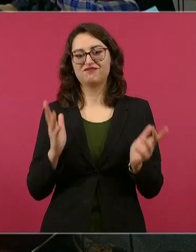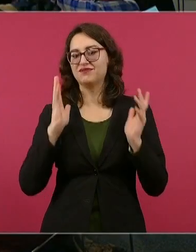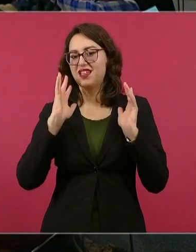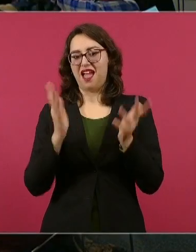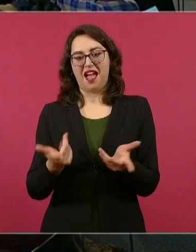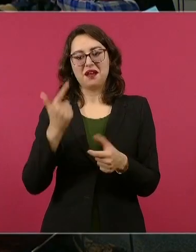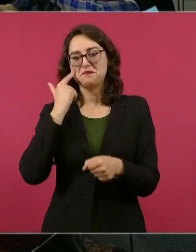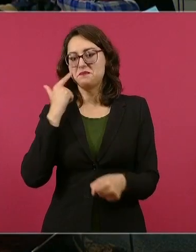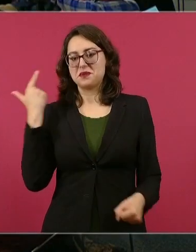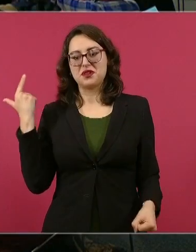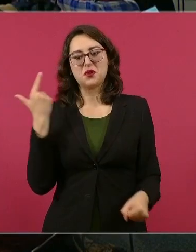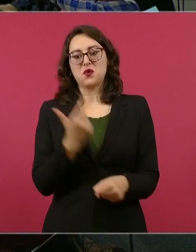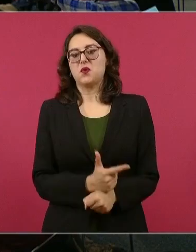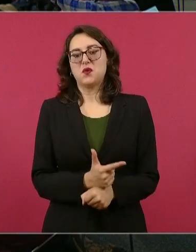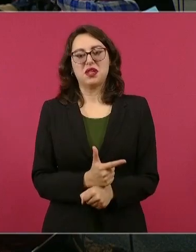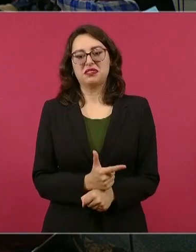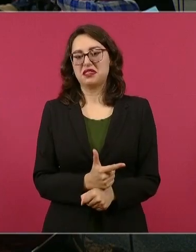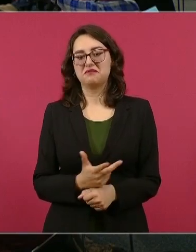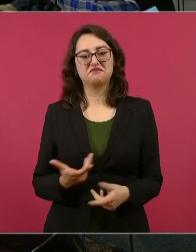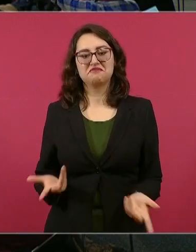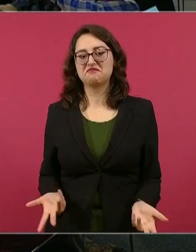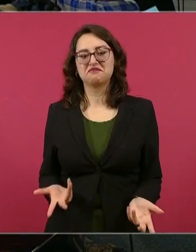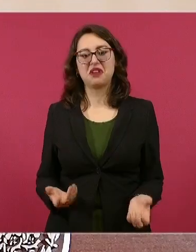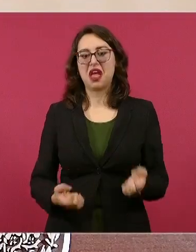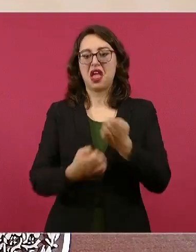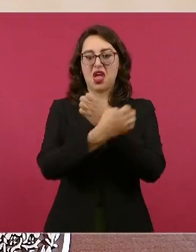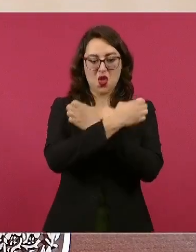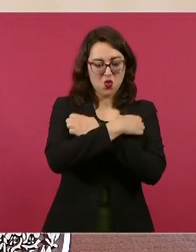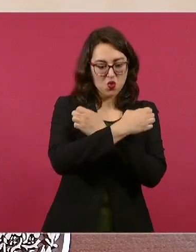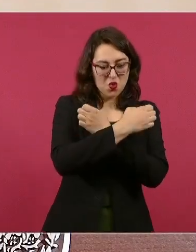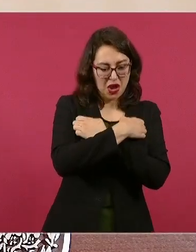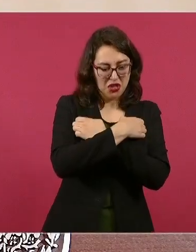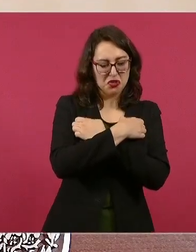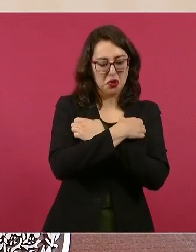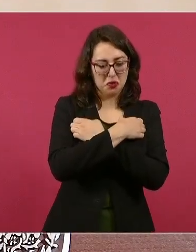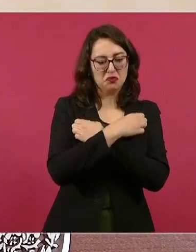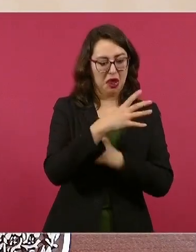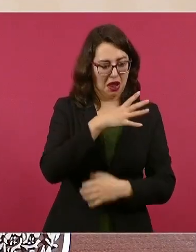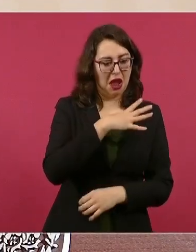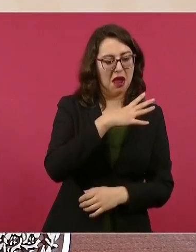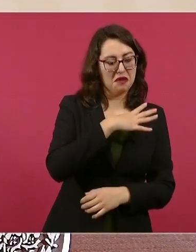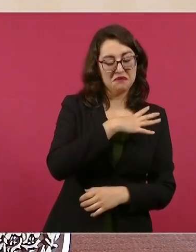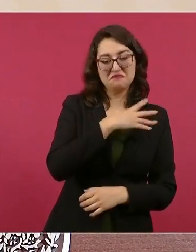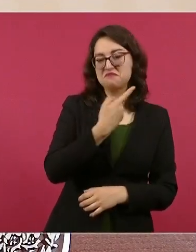manifiesto que una cosa es la educación y otra cosa es la cultura.